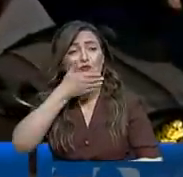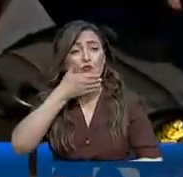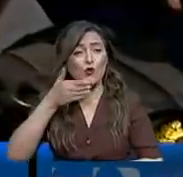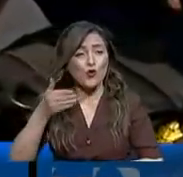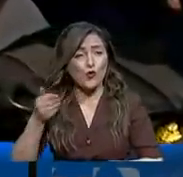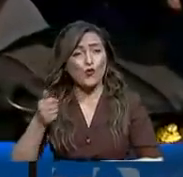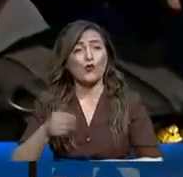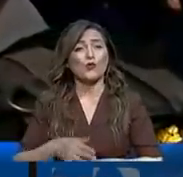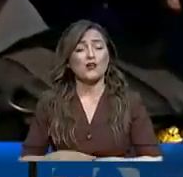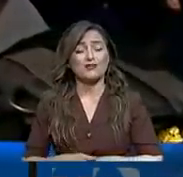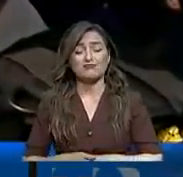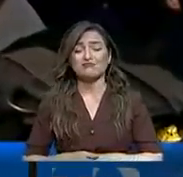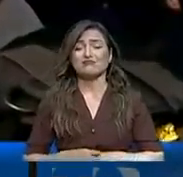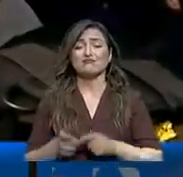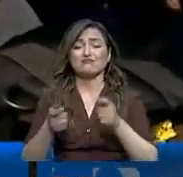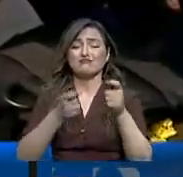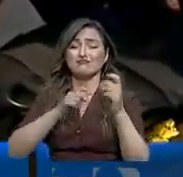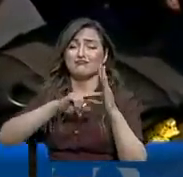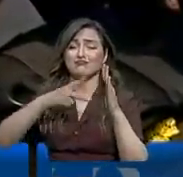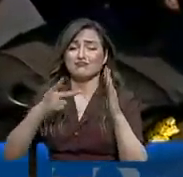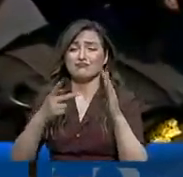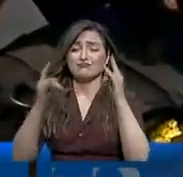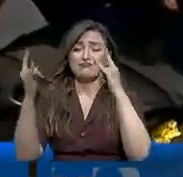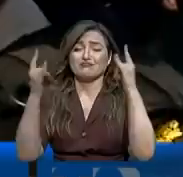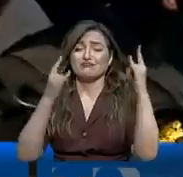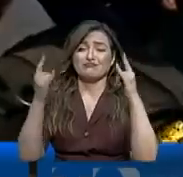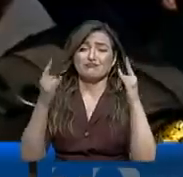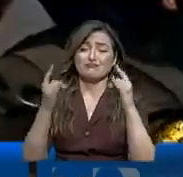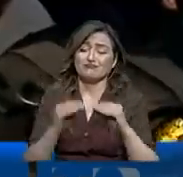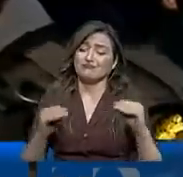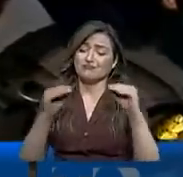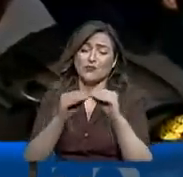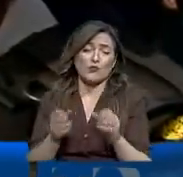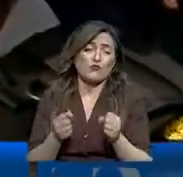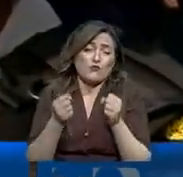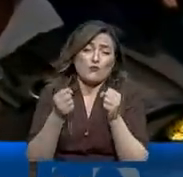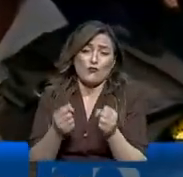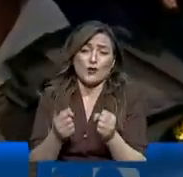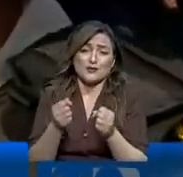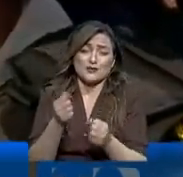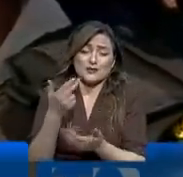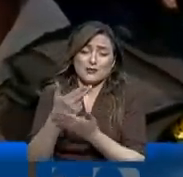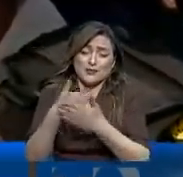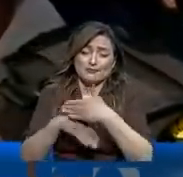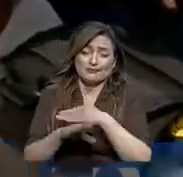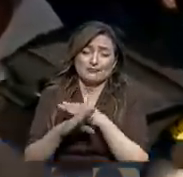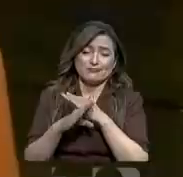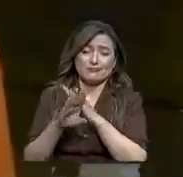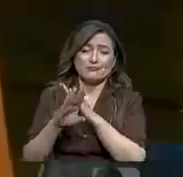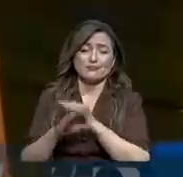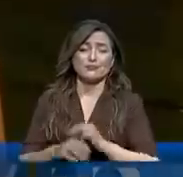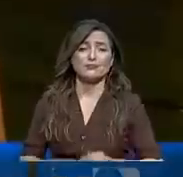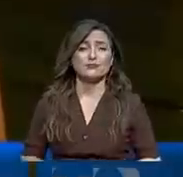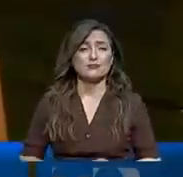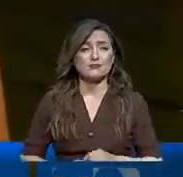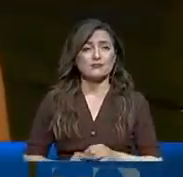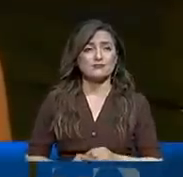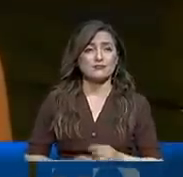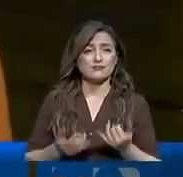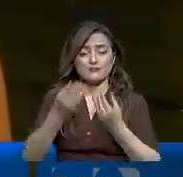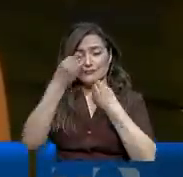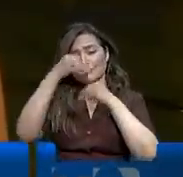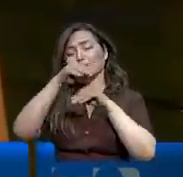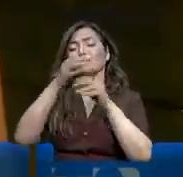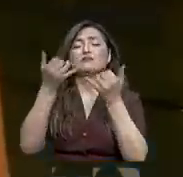tecnología de punta para poner en los seres entonces vamos a esperar que esos incremente para poder impedir que se ingresen armas de fuego es lo que les puedo informar